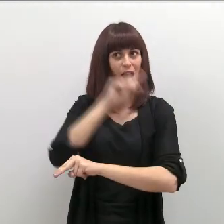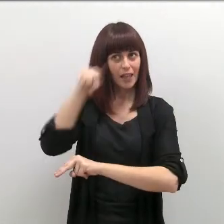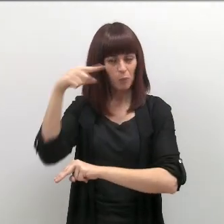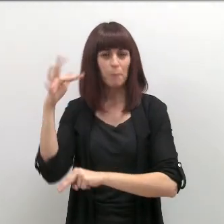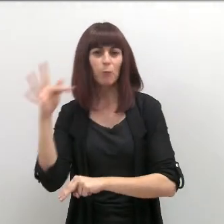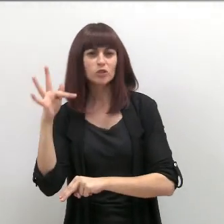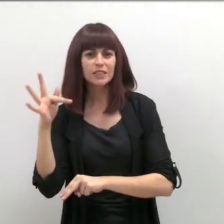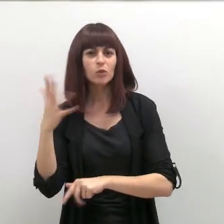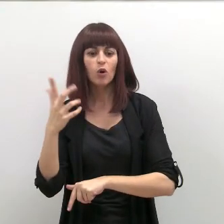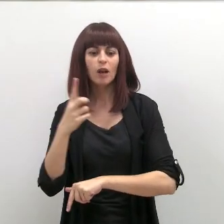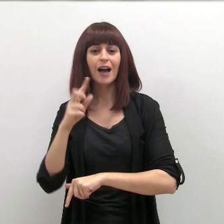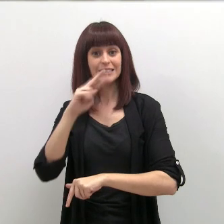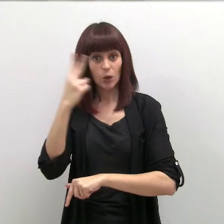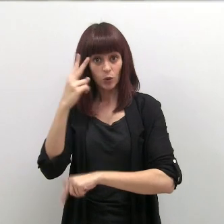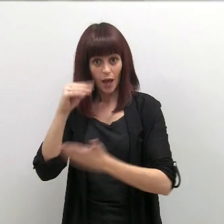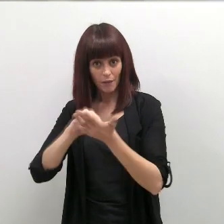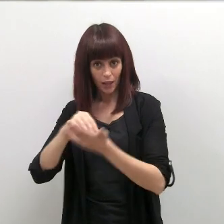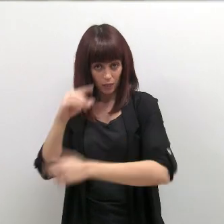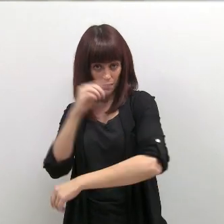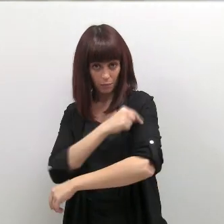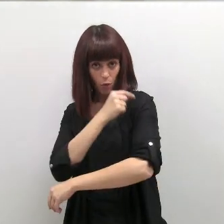segunda dosis? En principio,